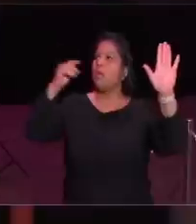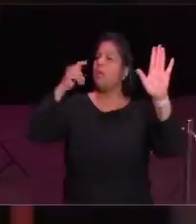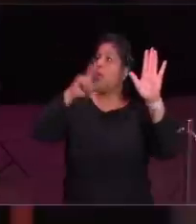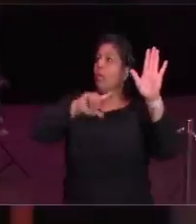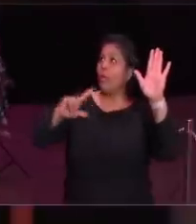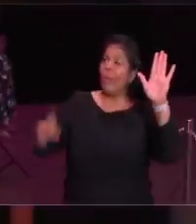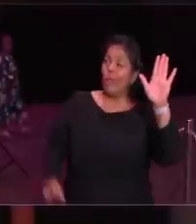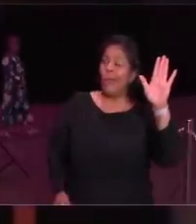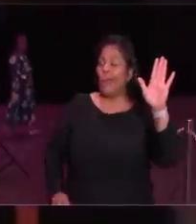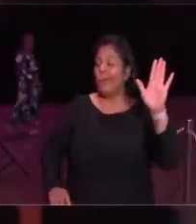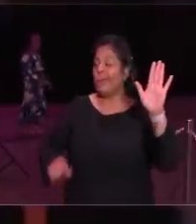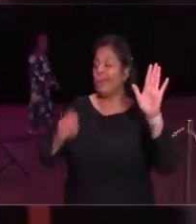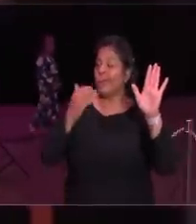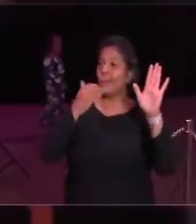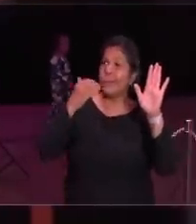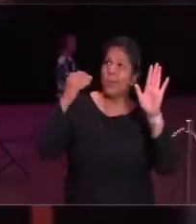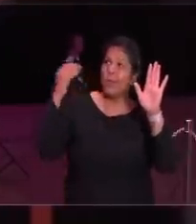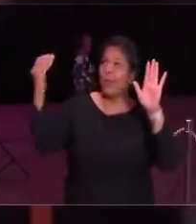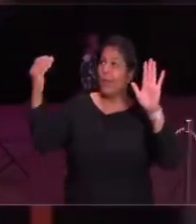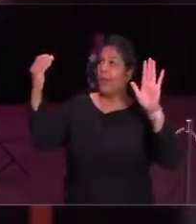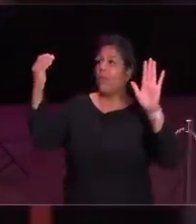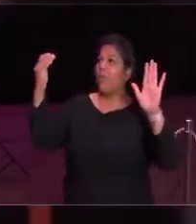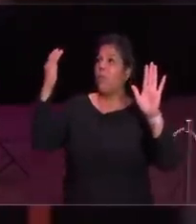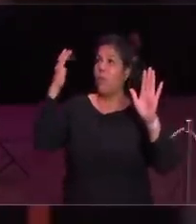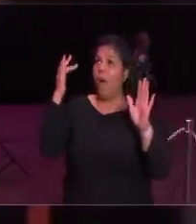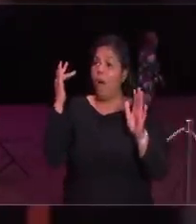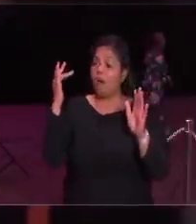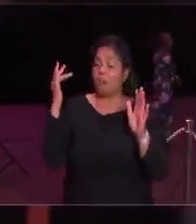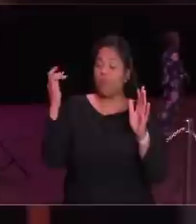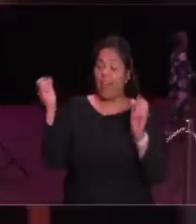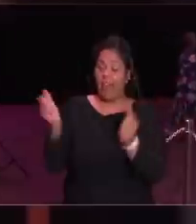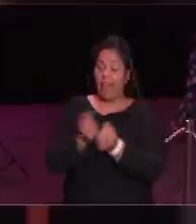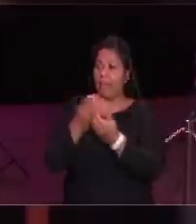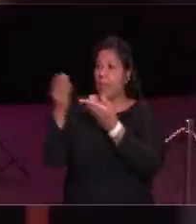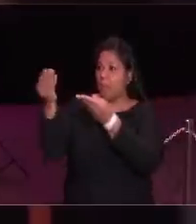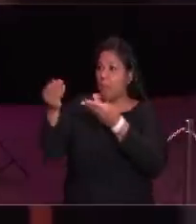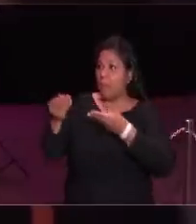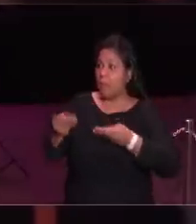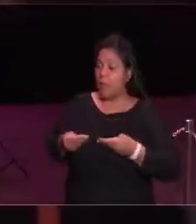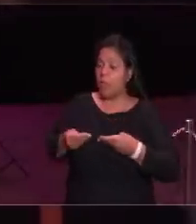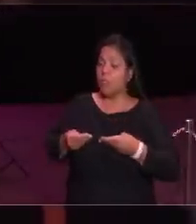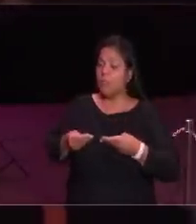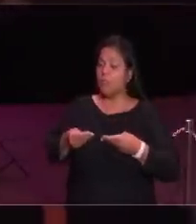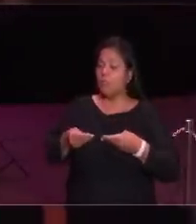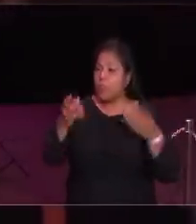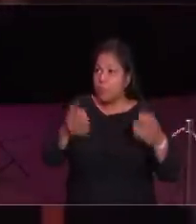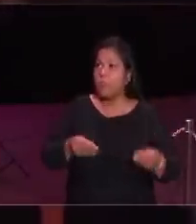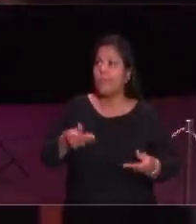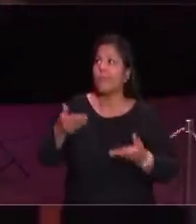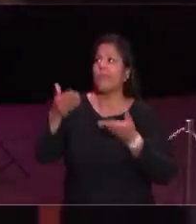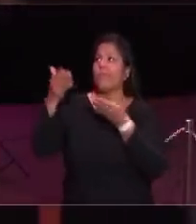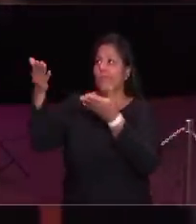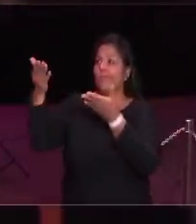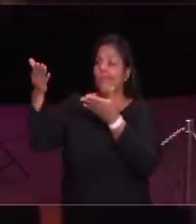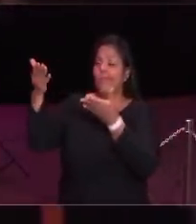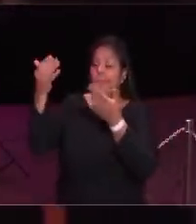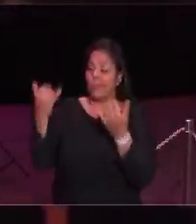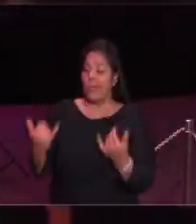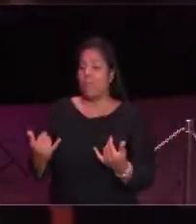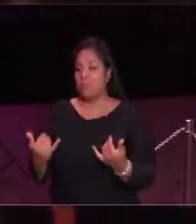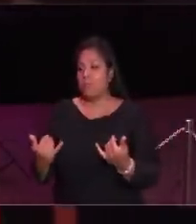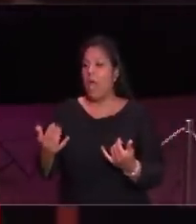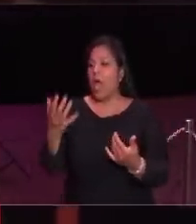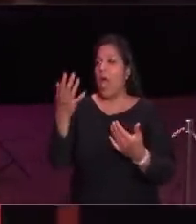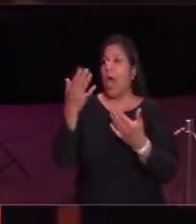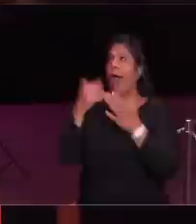muchas gracias. Porque lo de lo recibido de tu mano, de eso te damos en este día. Te pido que bendigas